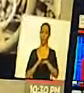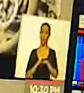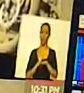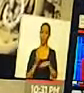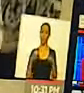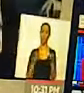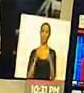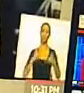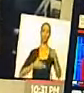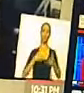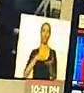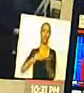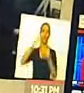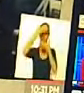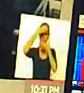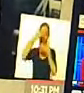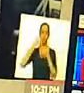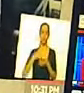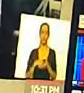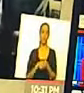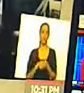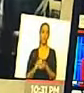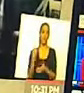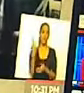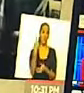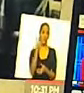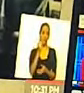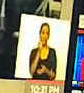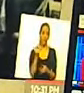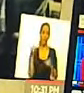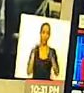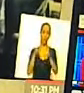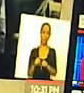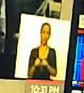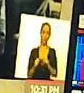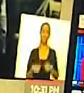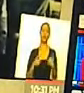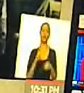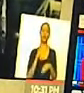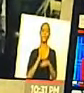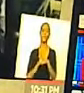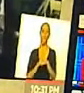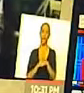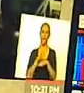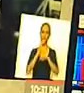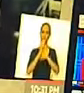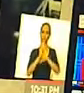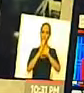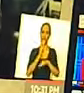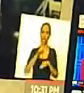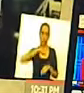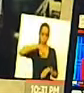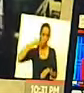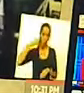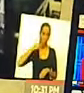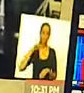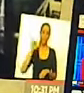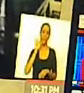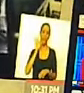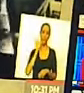criminal Los Rastrojos. Y solo en un mes hemos incautado más de media tonelada de cocaína, entre marihuana